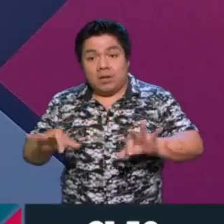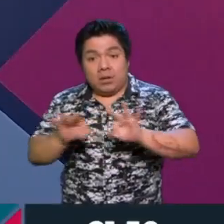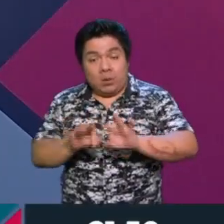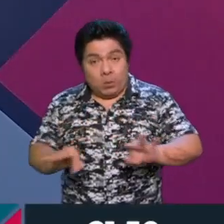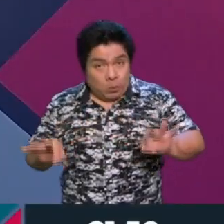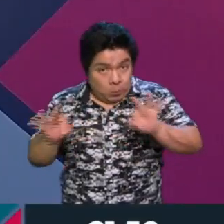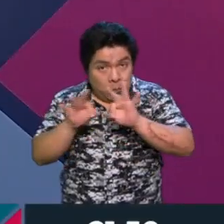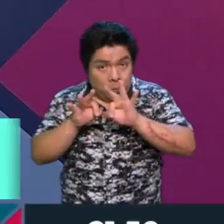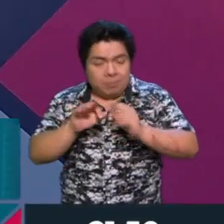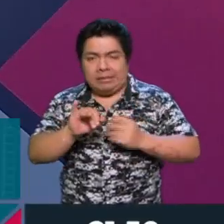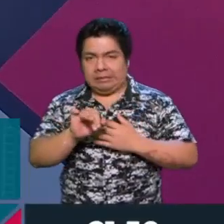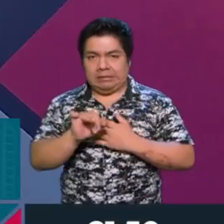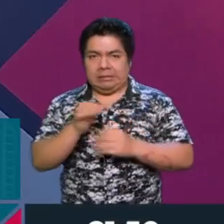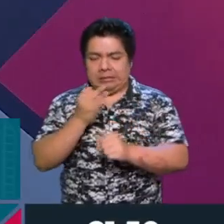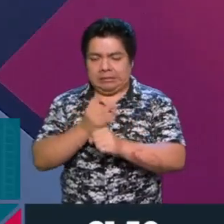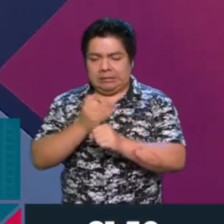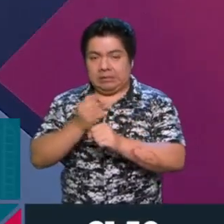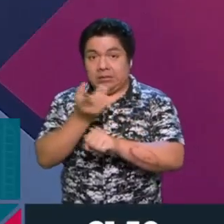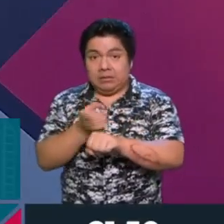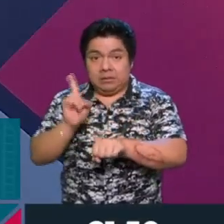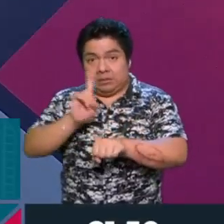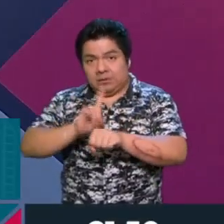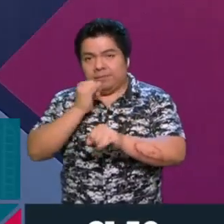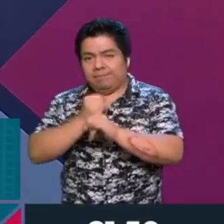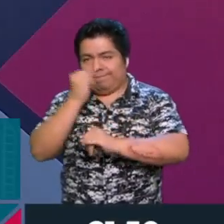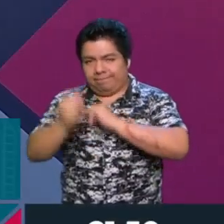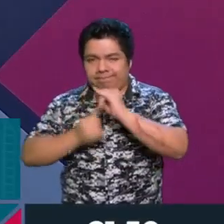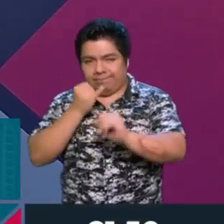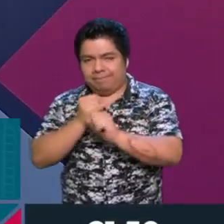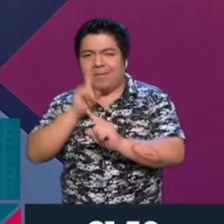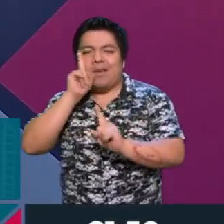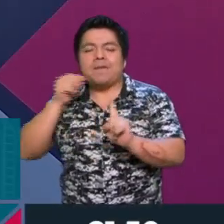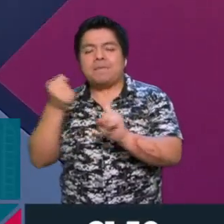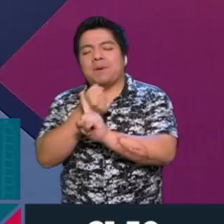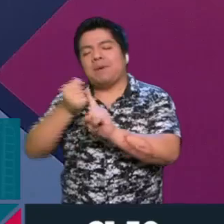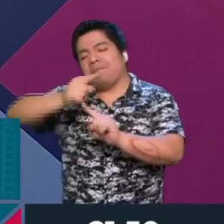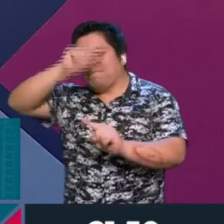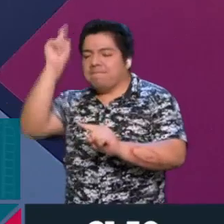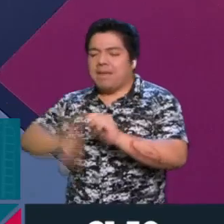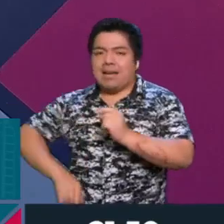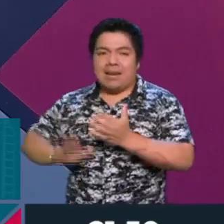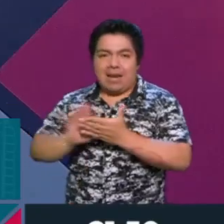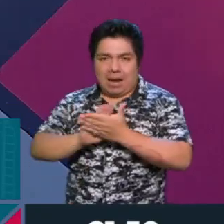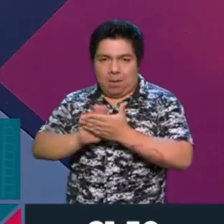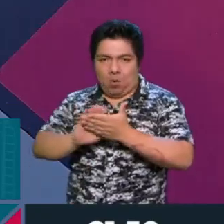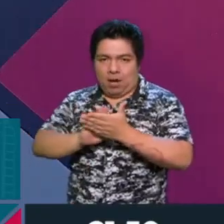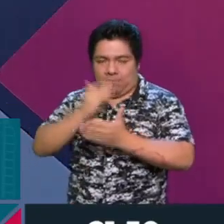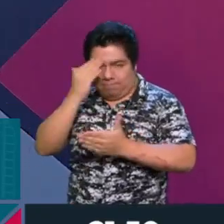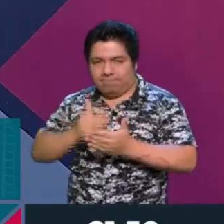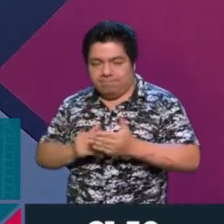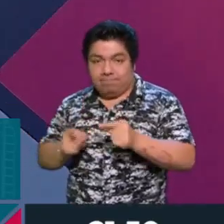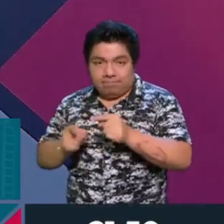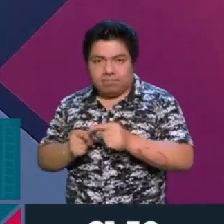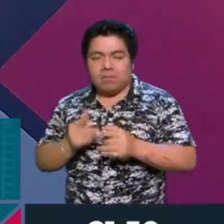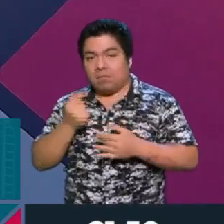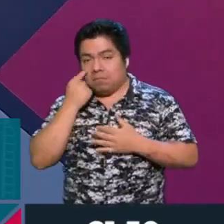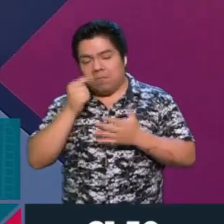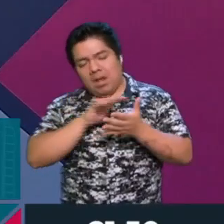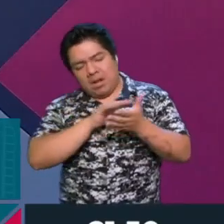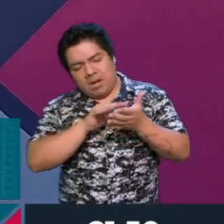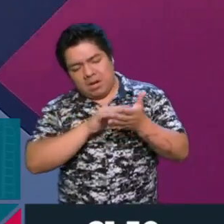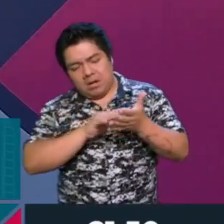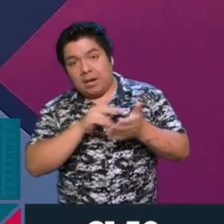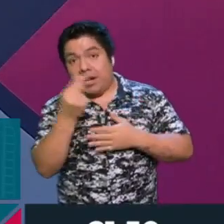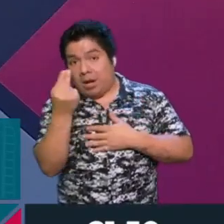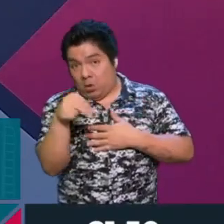importante, sobre todo en este marco del Día Internacional para la Eliminación de Violencia contra la Mujer. Voy a leer el nombre